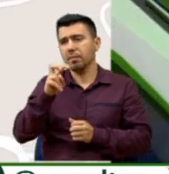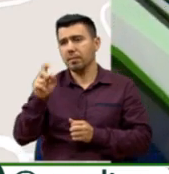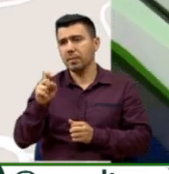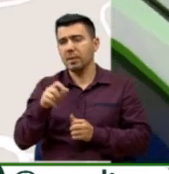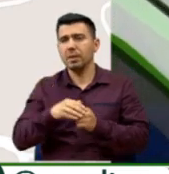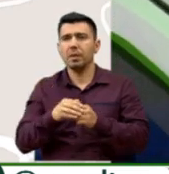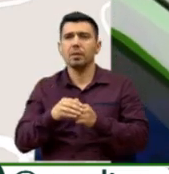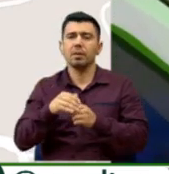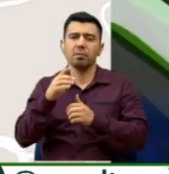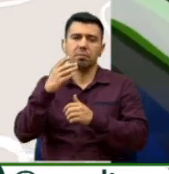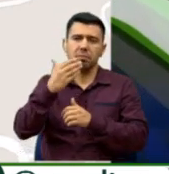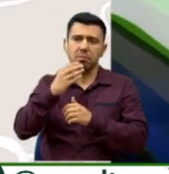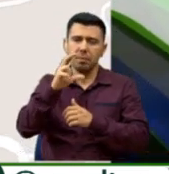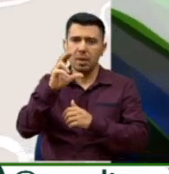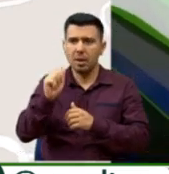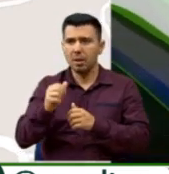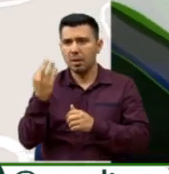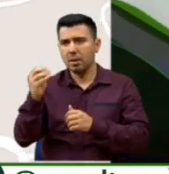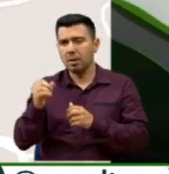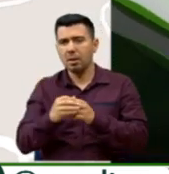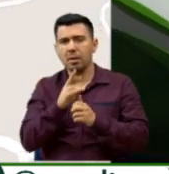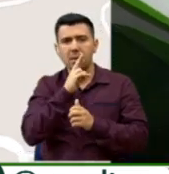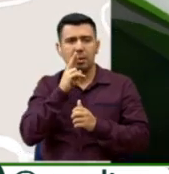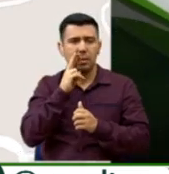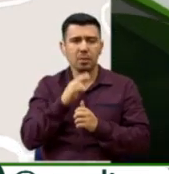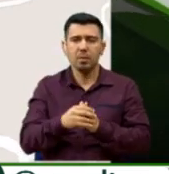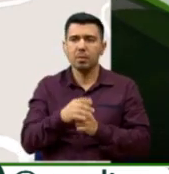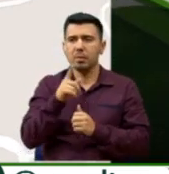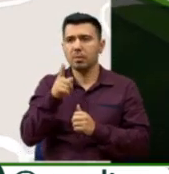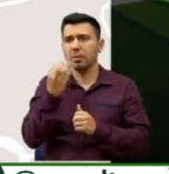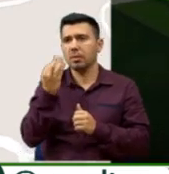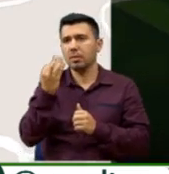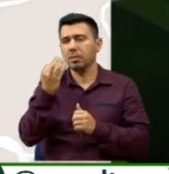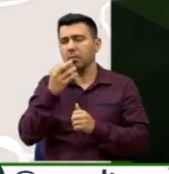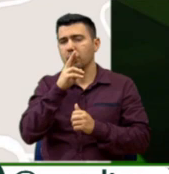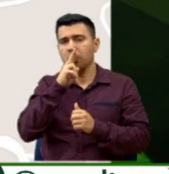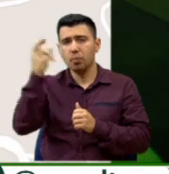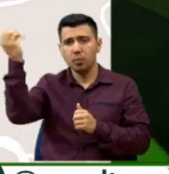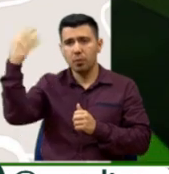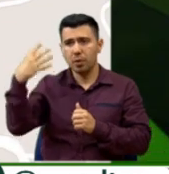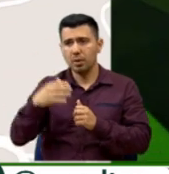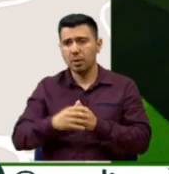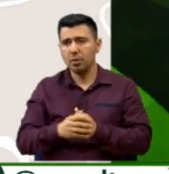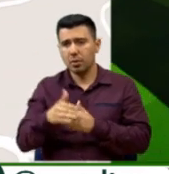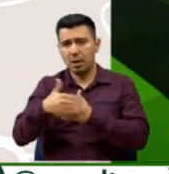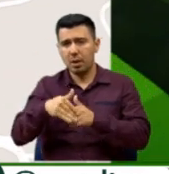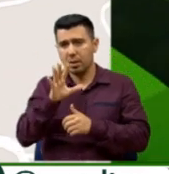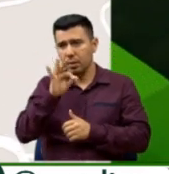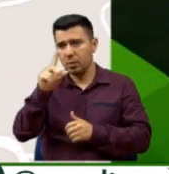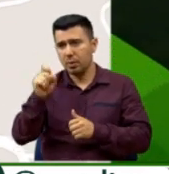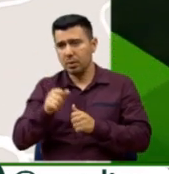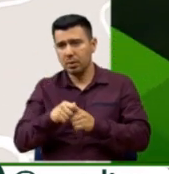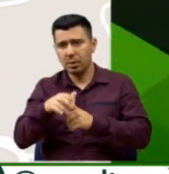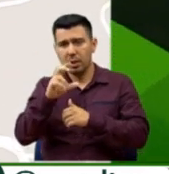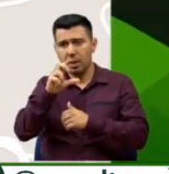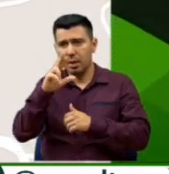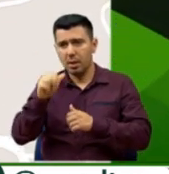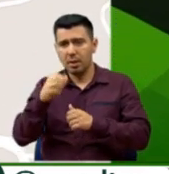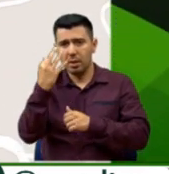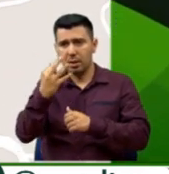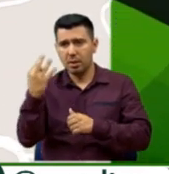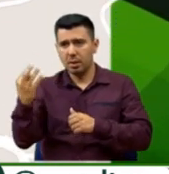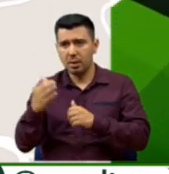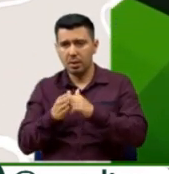calle 65, restaurante Puerta del Sol, carrera 27, calle 56, carrera